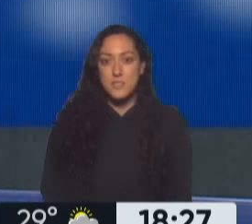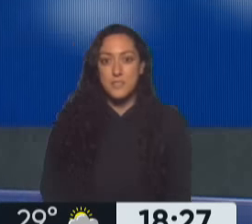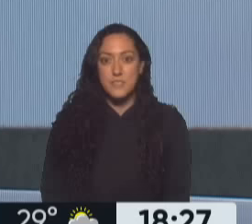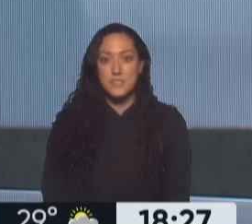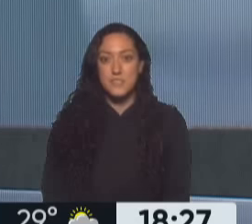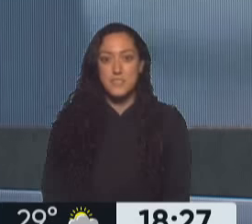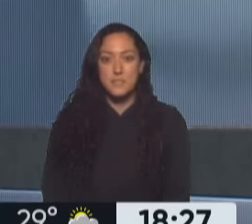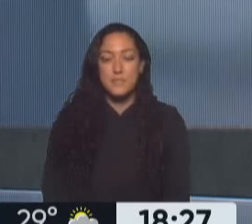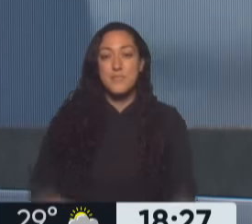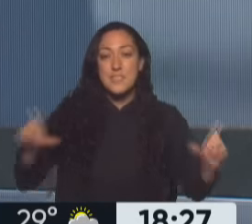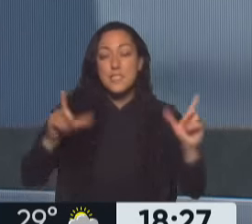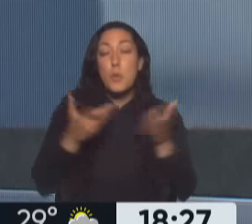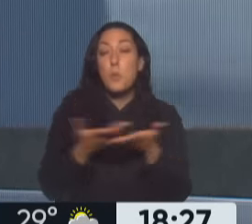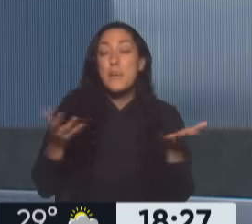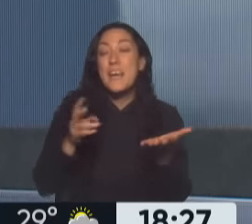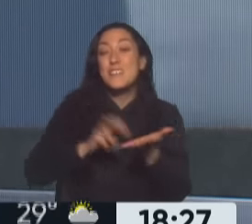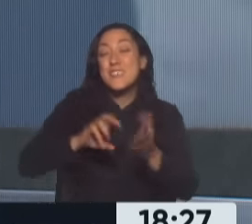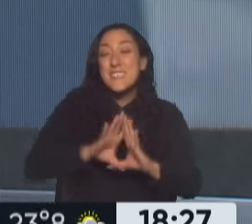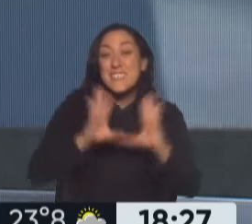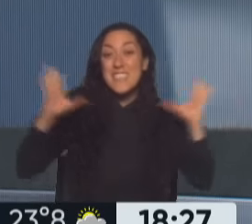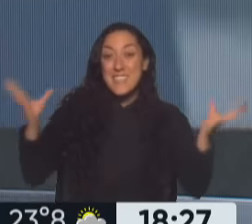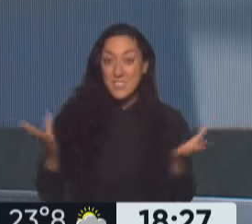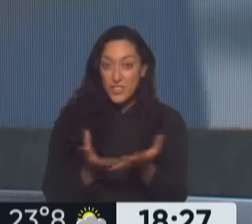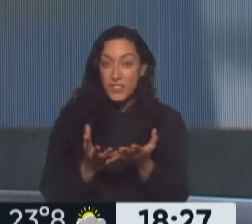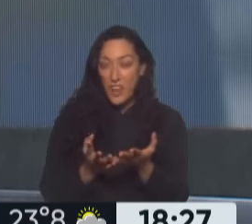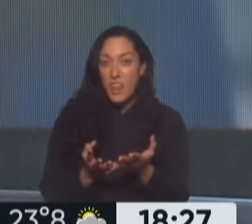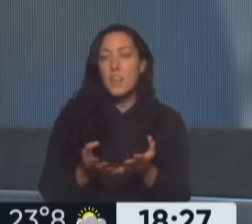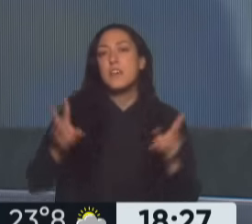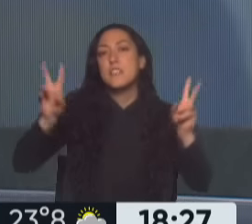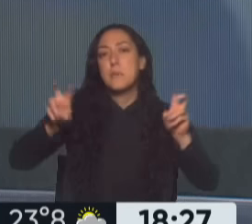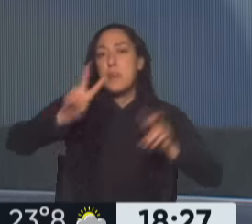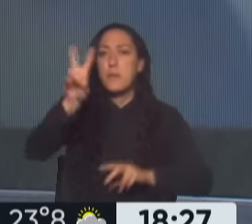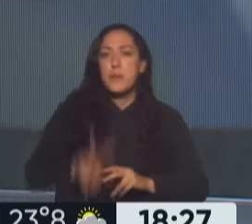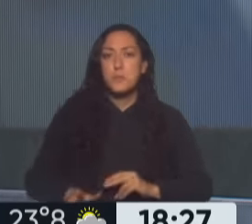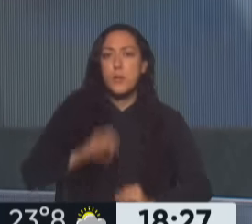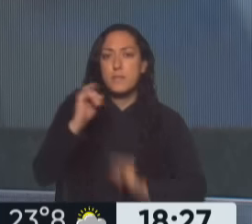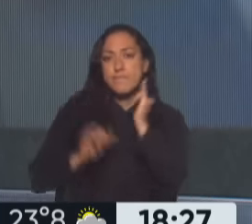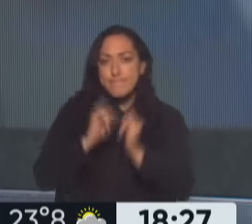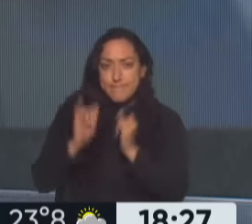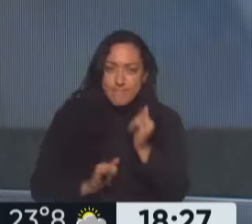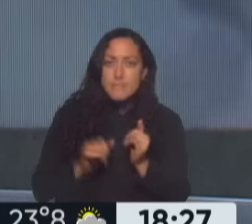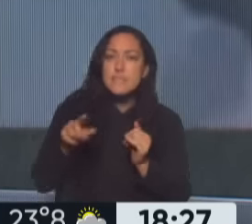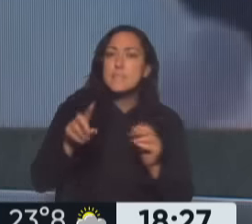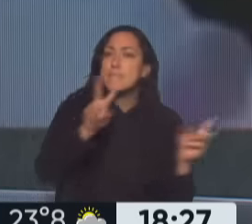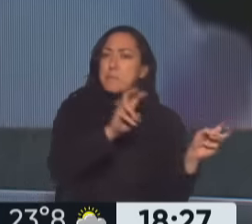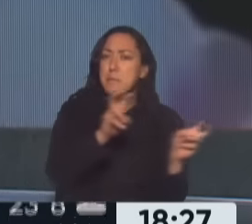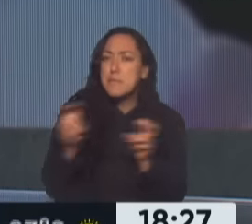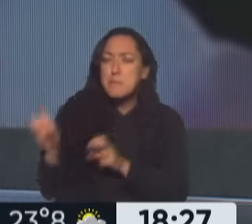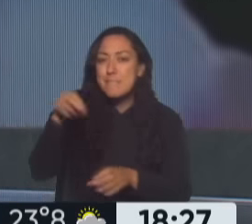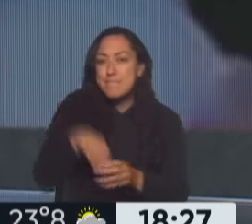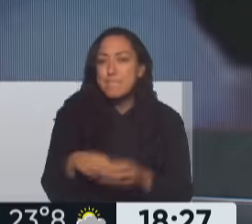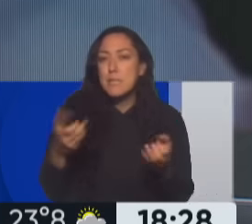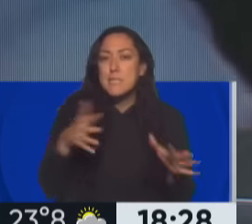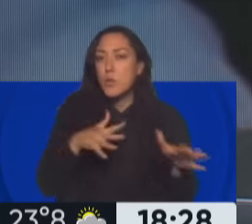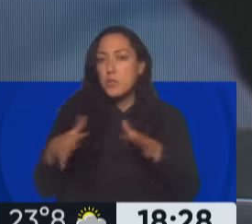Seguimos en Televisión Pública Noticias Internacional y ahora sí vamos a introducirnos en el tema Venezuela, que tiene muchas aristas por lo que está pasando y por lo